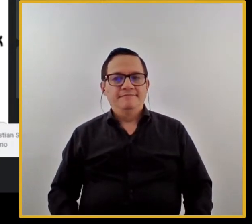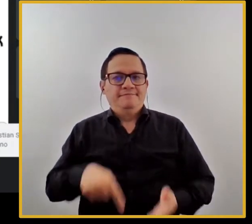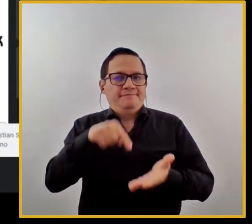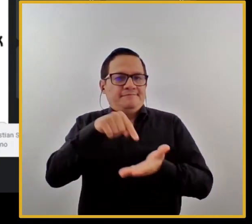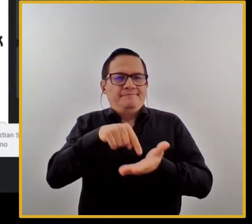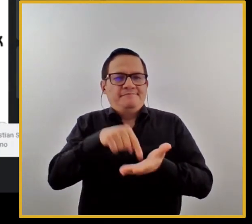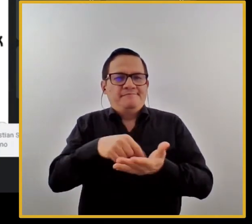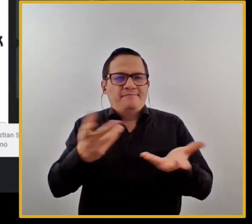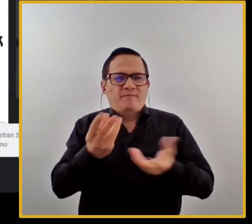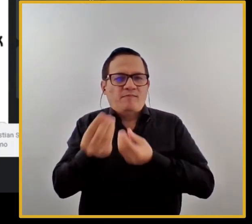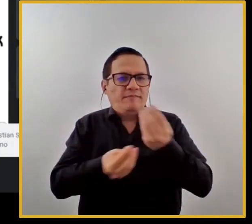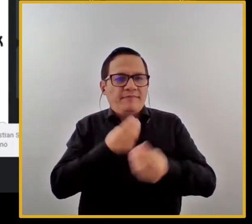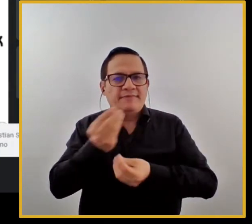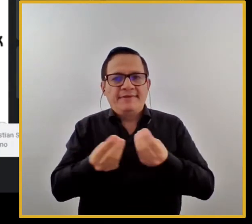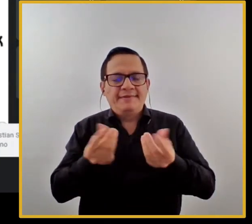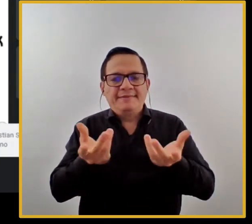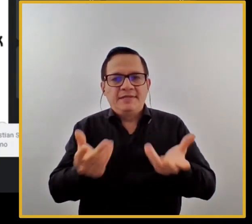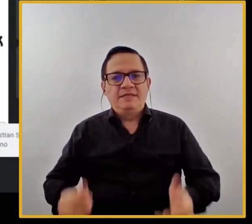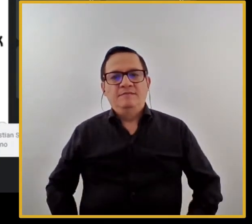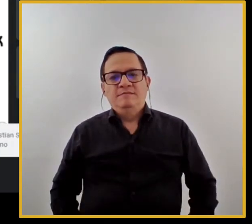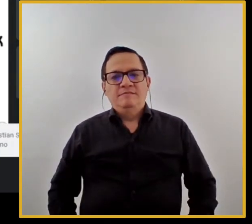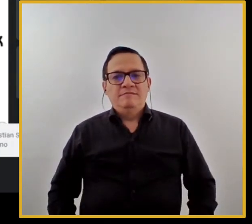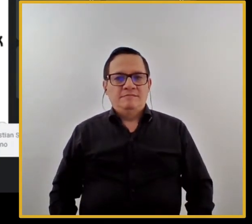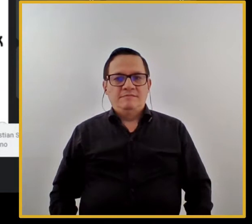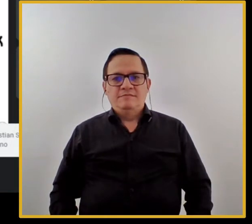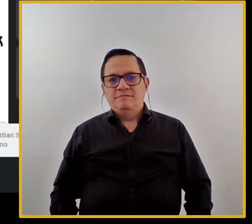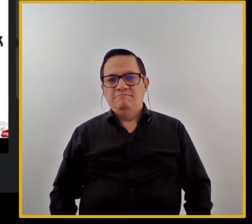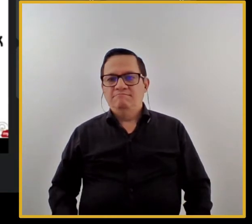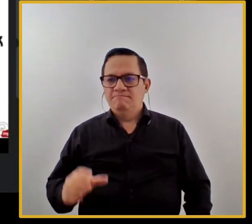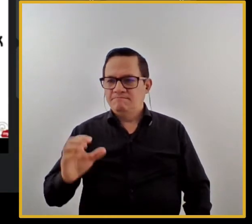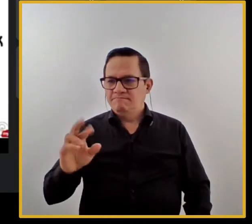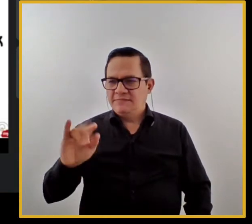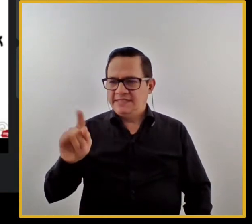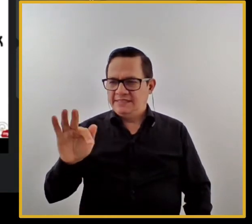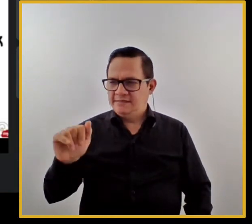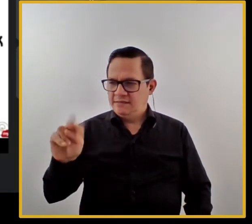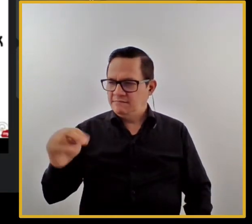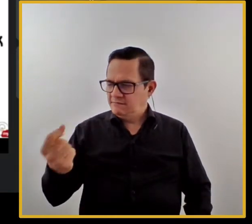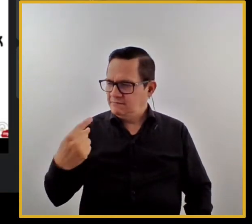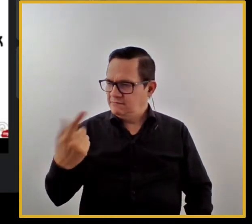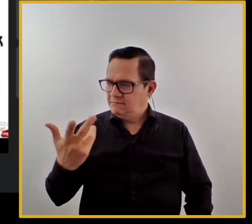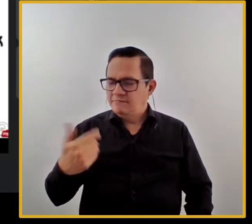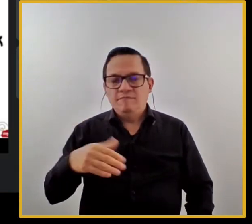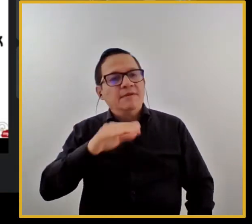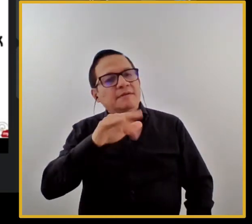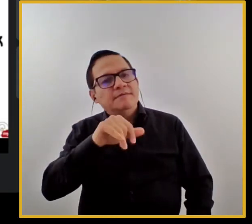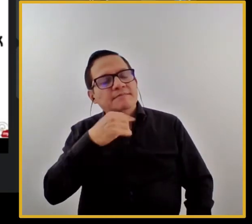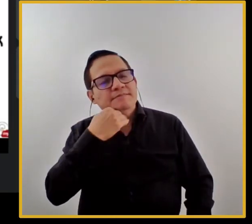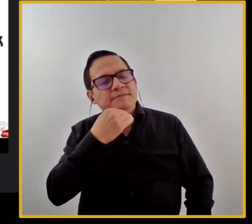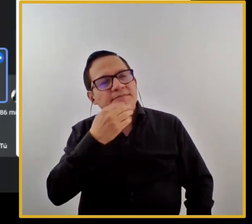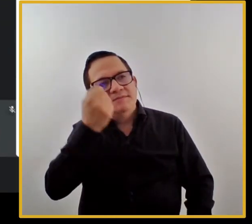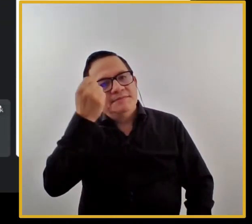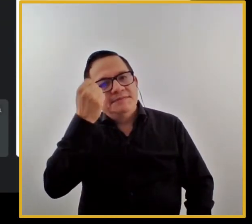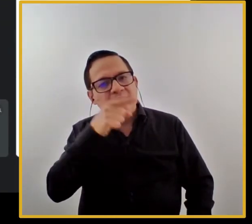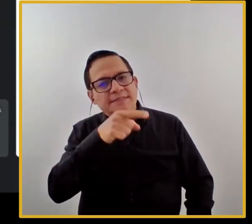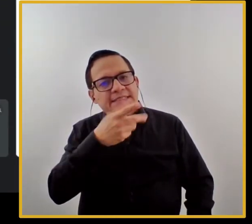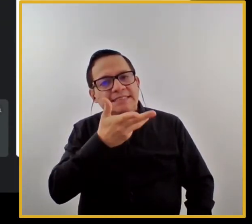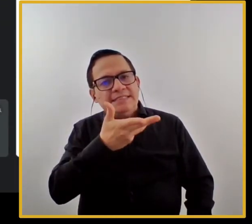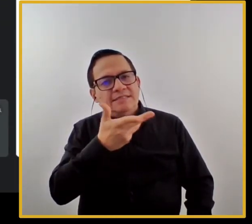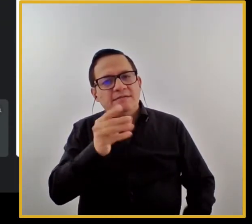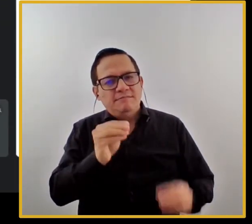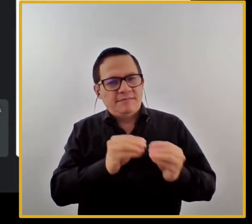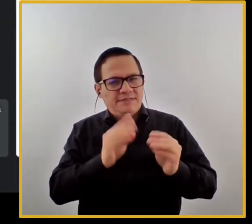allí lo que nosotros podemos hacer, Cristian, sí señor. Profe, pues yo no sé, ¿no? ¿No queda